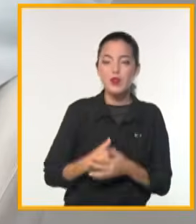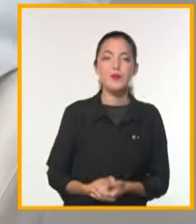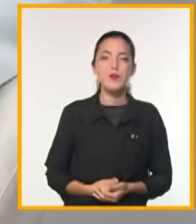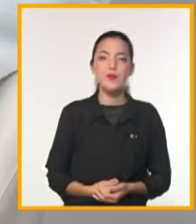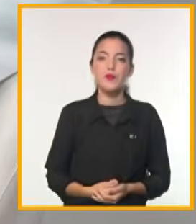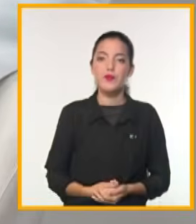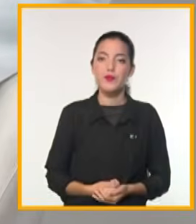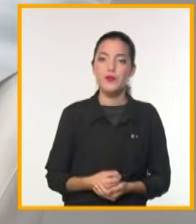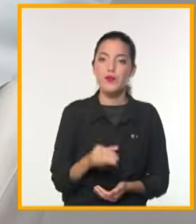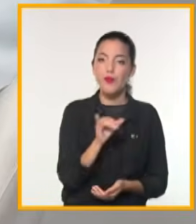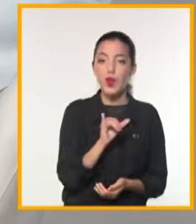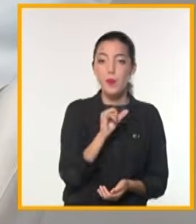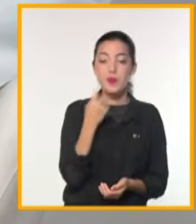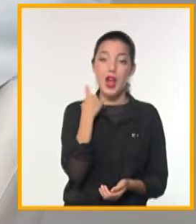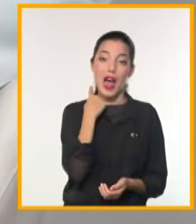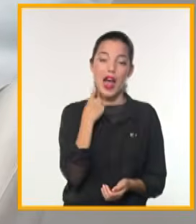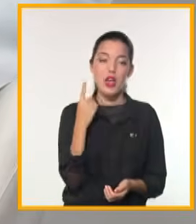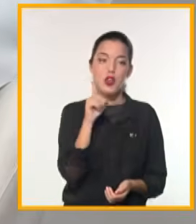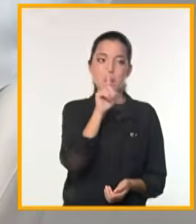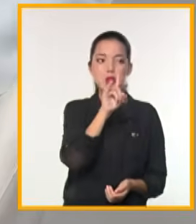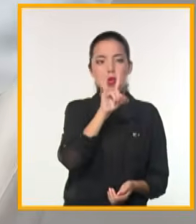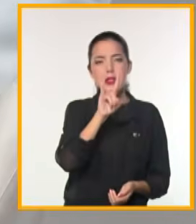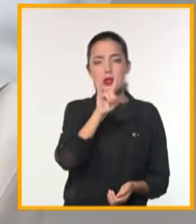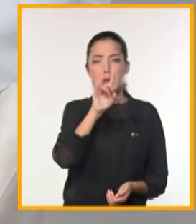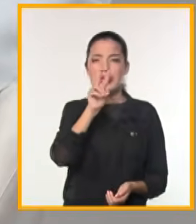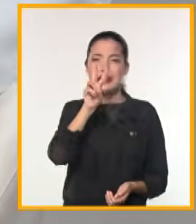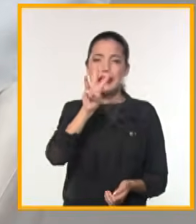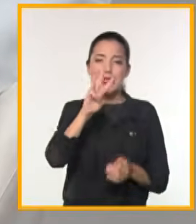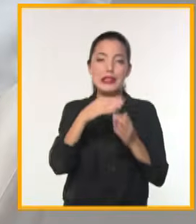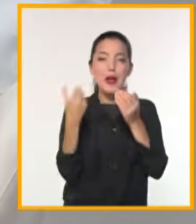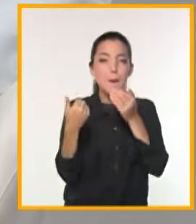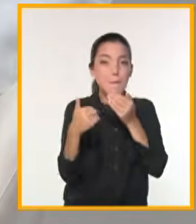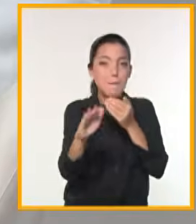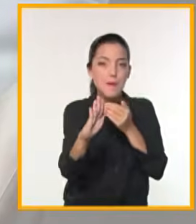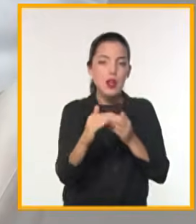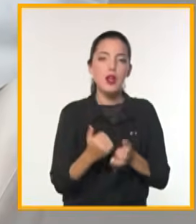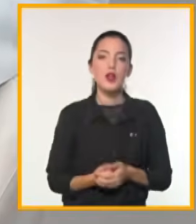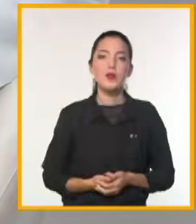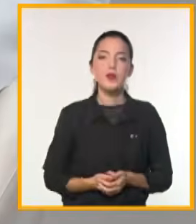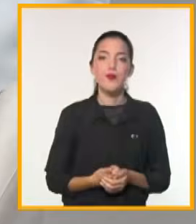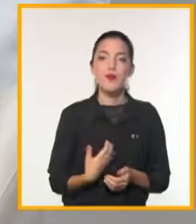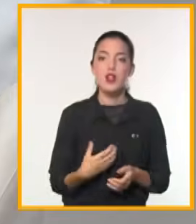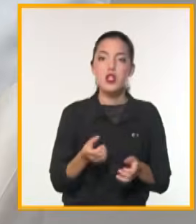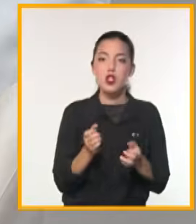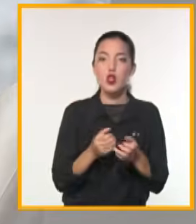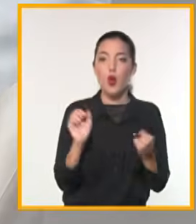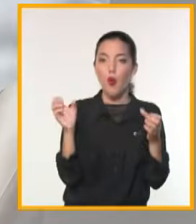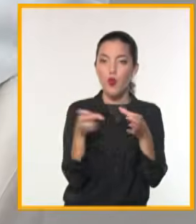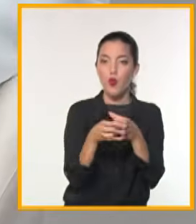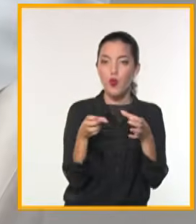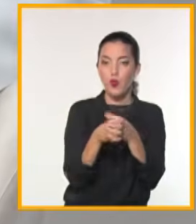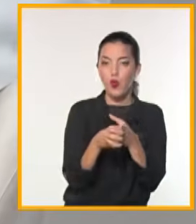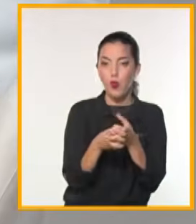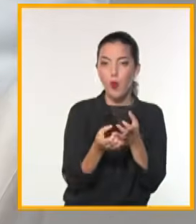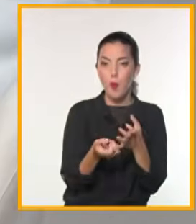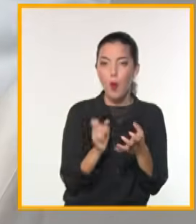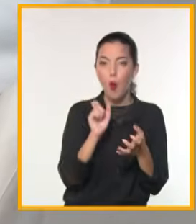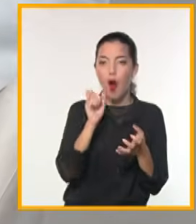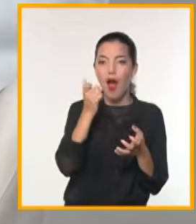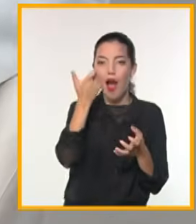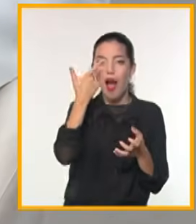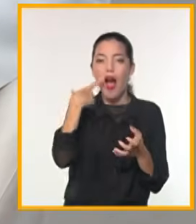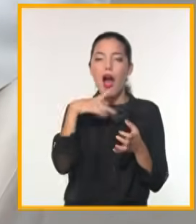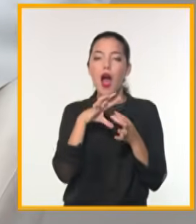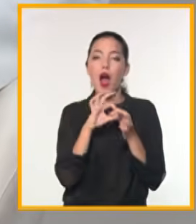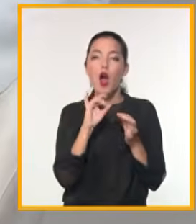allá por los años 30 y tanto trató de formar el sindicato de la aguja y por eso fue presa.